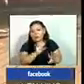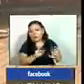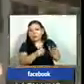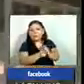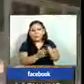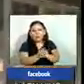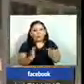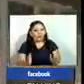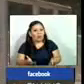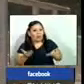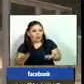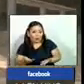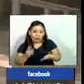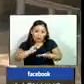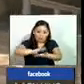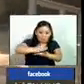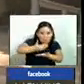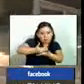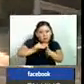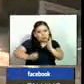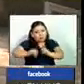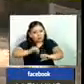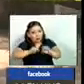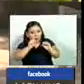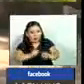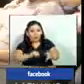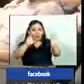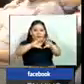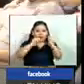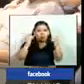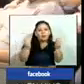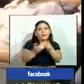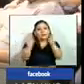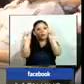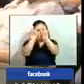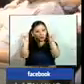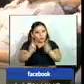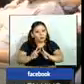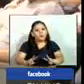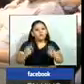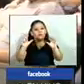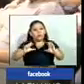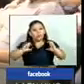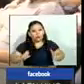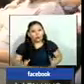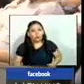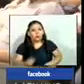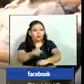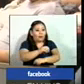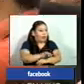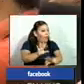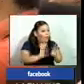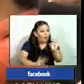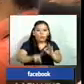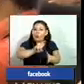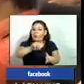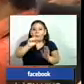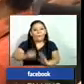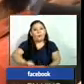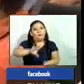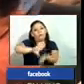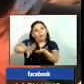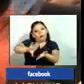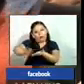entregando equipo tecnológico para recibir las clases virtuales y que el Estado absorba las mensualidades de aquellos que no tienen la capacidad